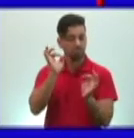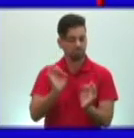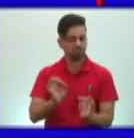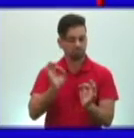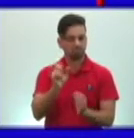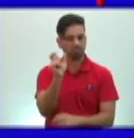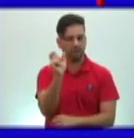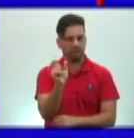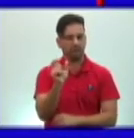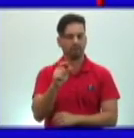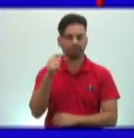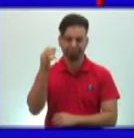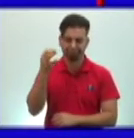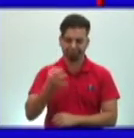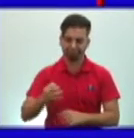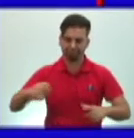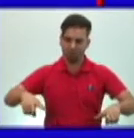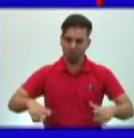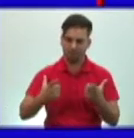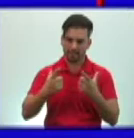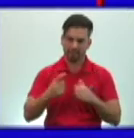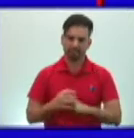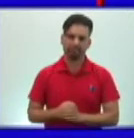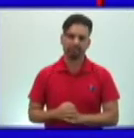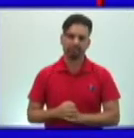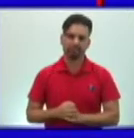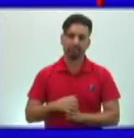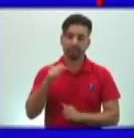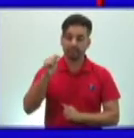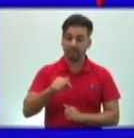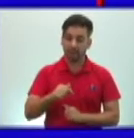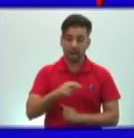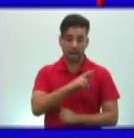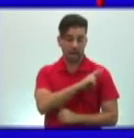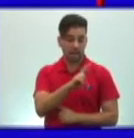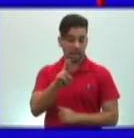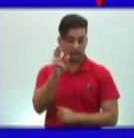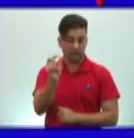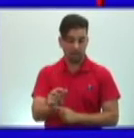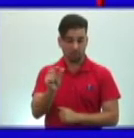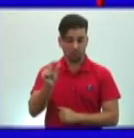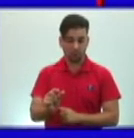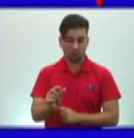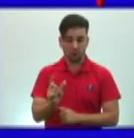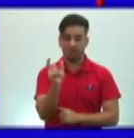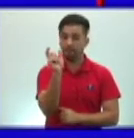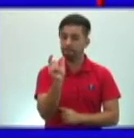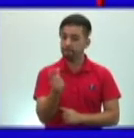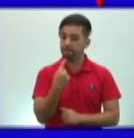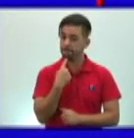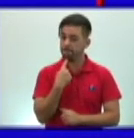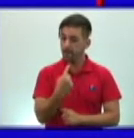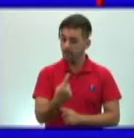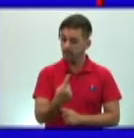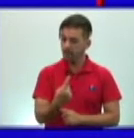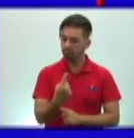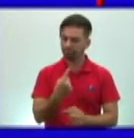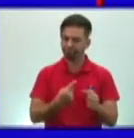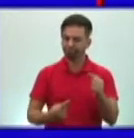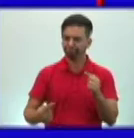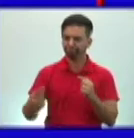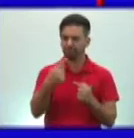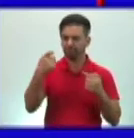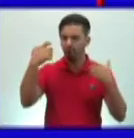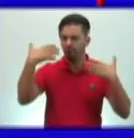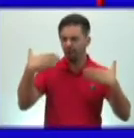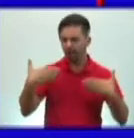Y eso es un precepto en la cultura política. Para los revolucionarios, la palabra empeñada es un principio ético que hay